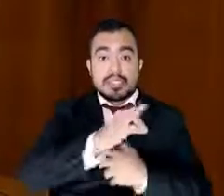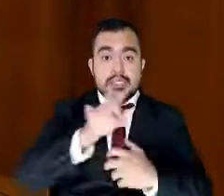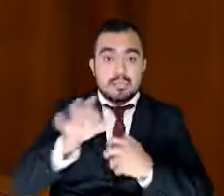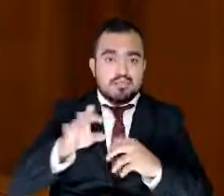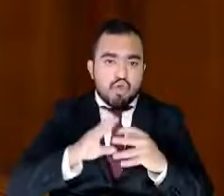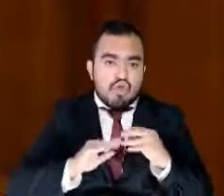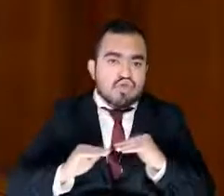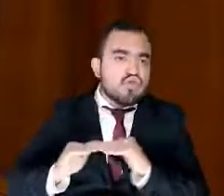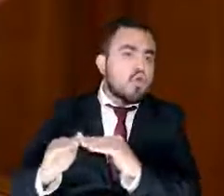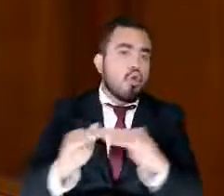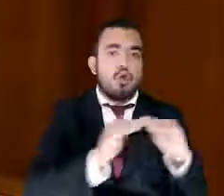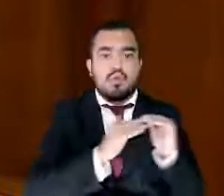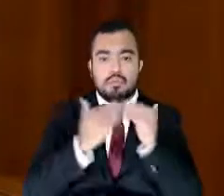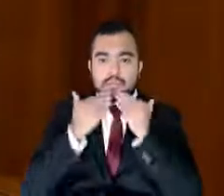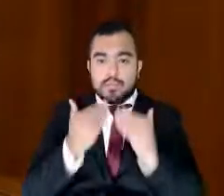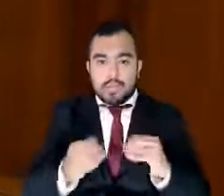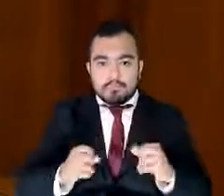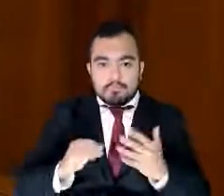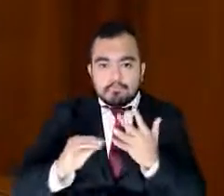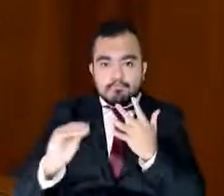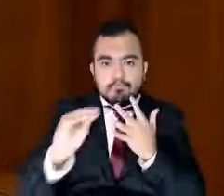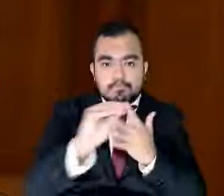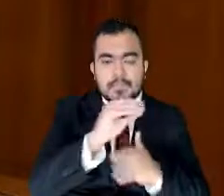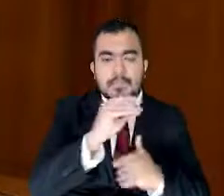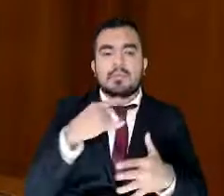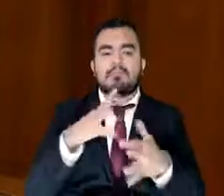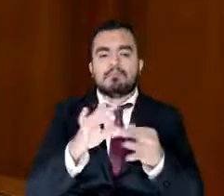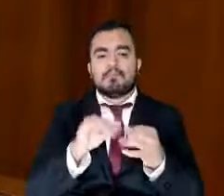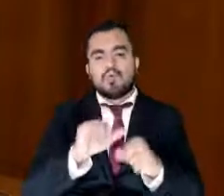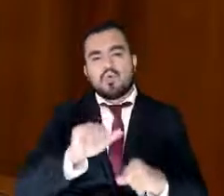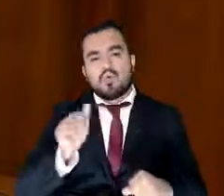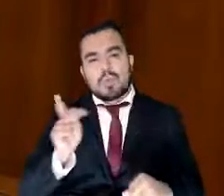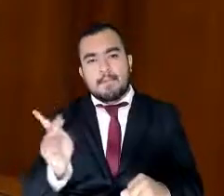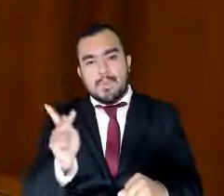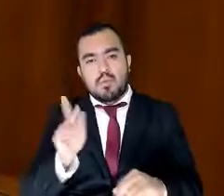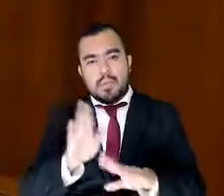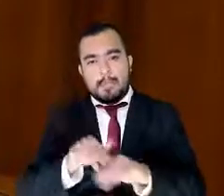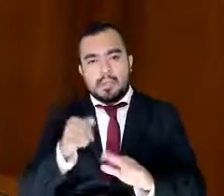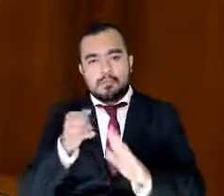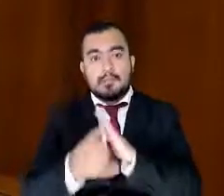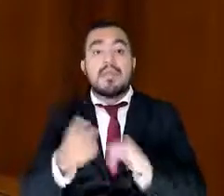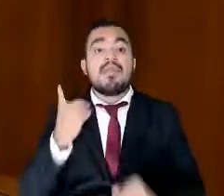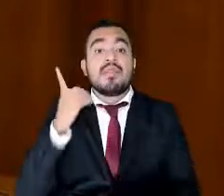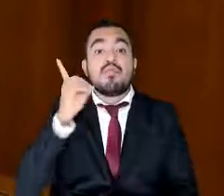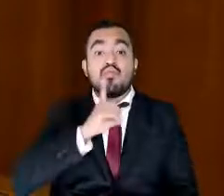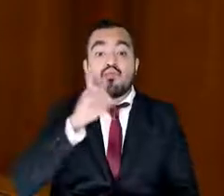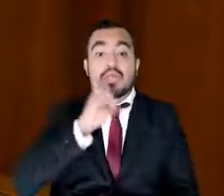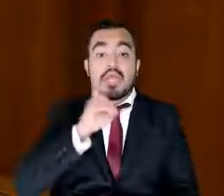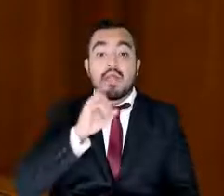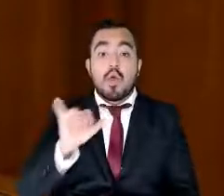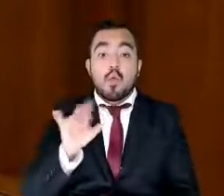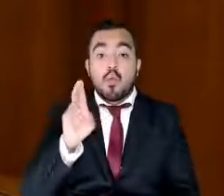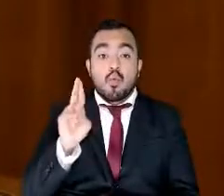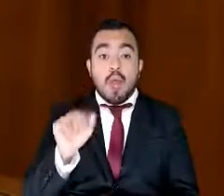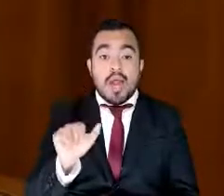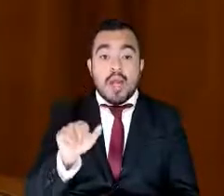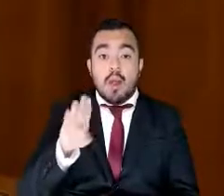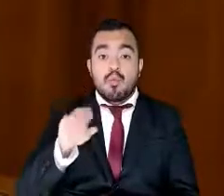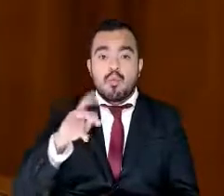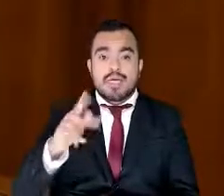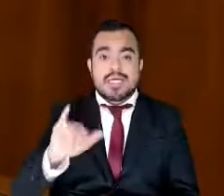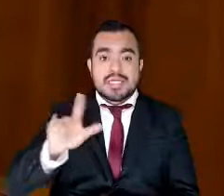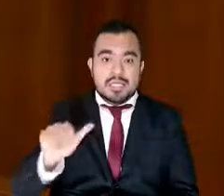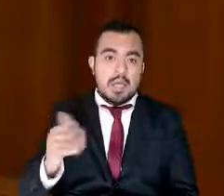Y bueno, ahorita ampliaré un poquito más en la siguiente pregunta. Diputada Juana Bonilla me